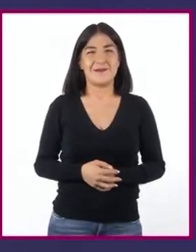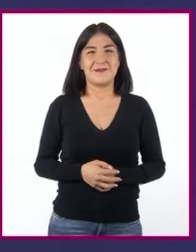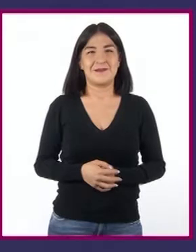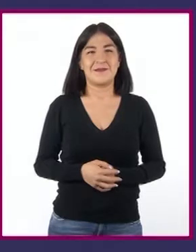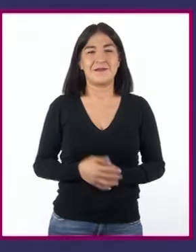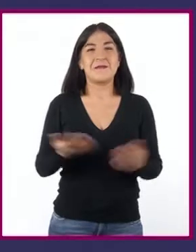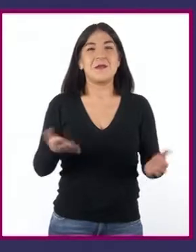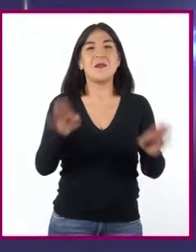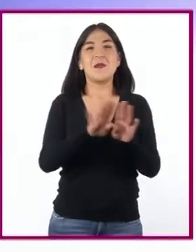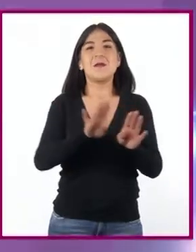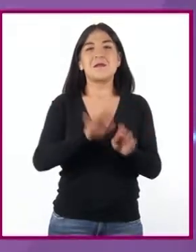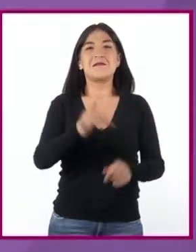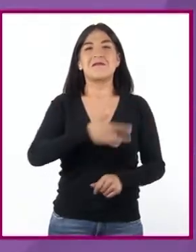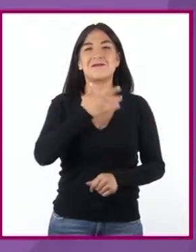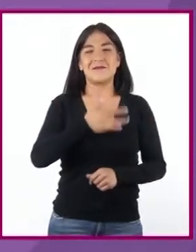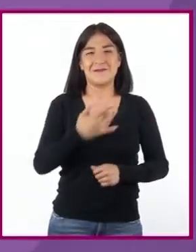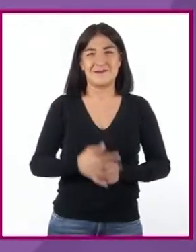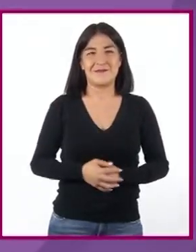¿Cómo es?